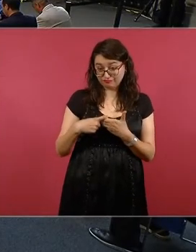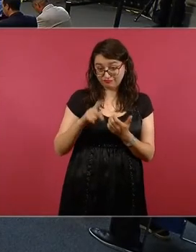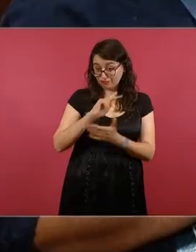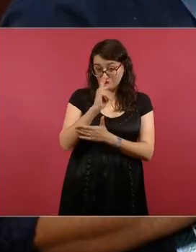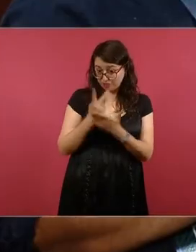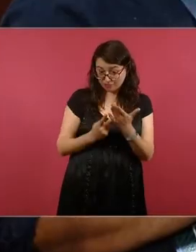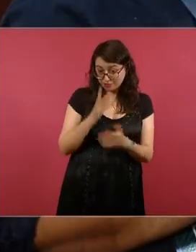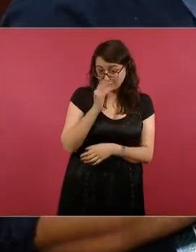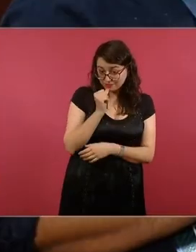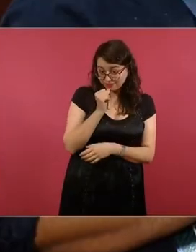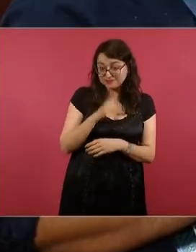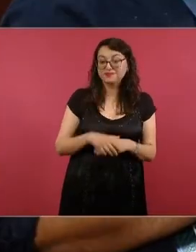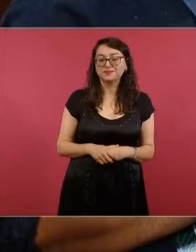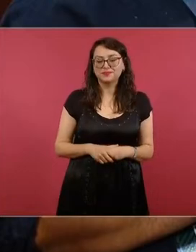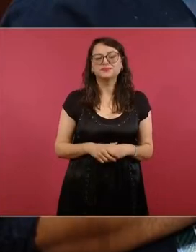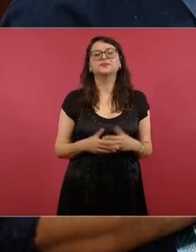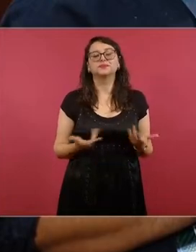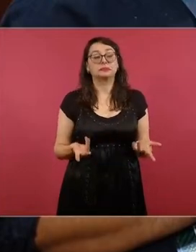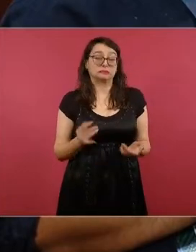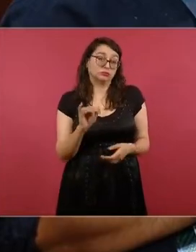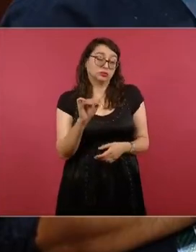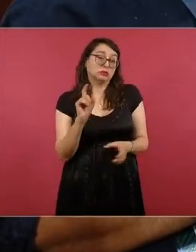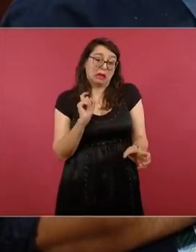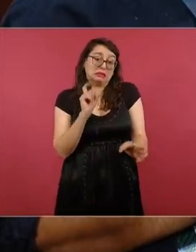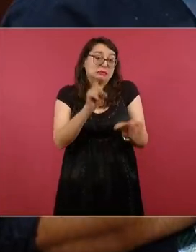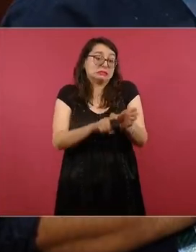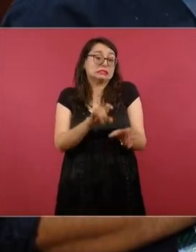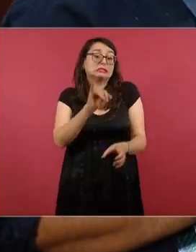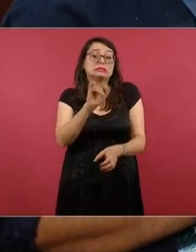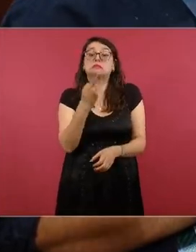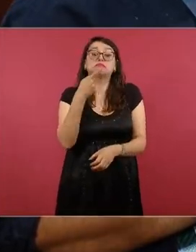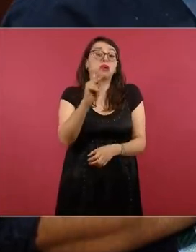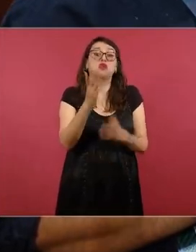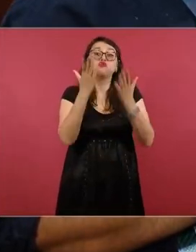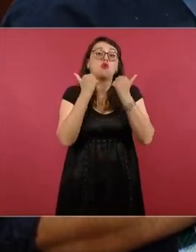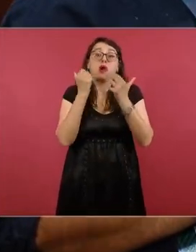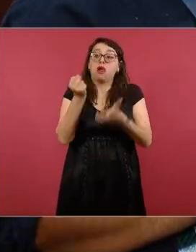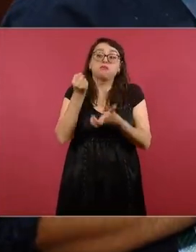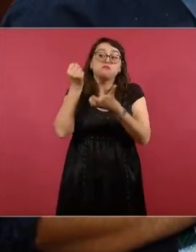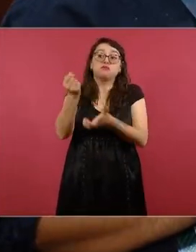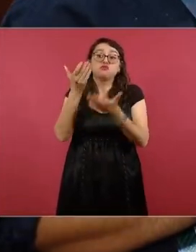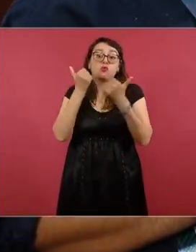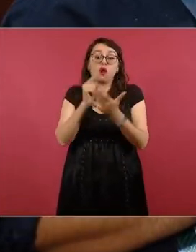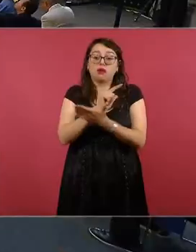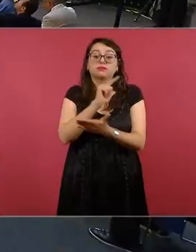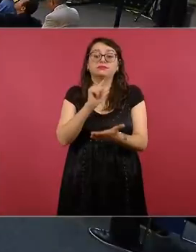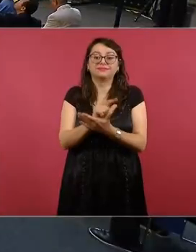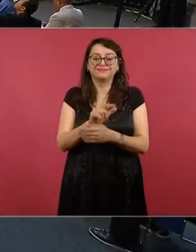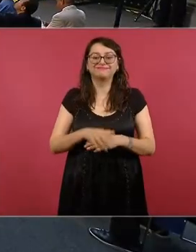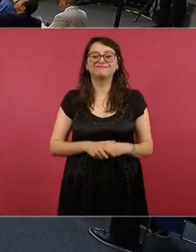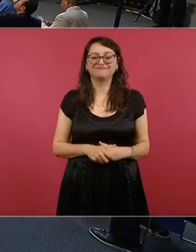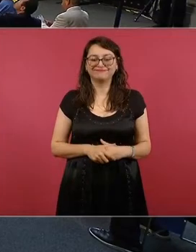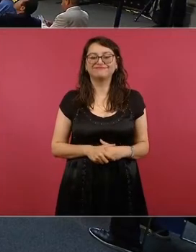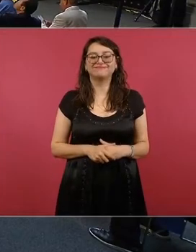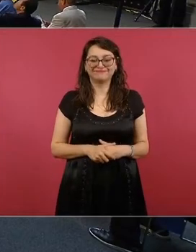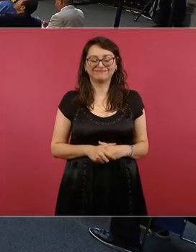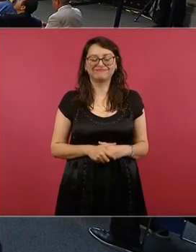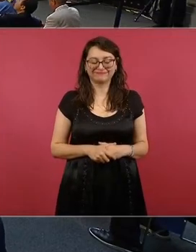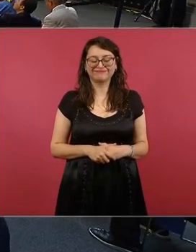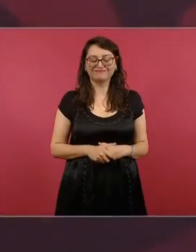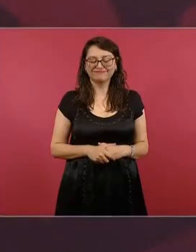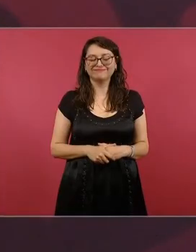cosa realmente es que puedan operar con recursos presupuestales, humanos y demás. Pero entonces, también lo que está detrás es que no